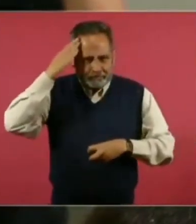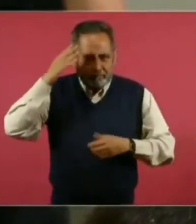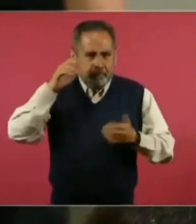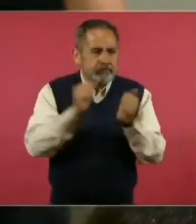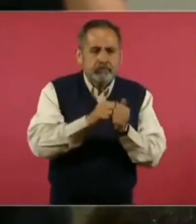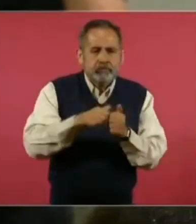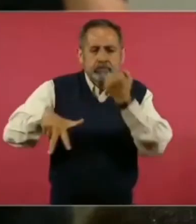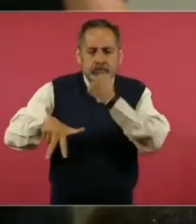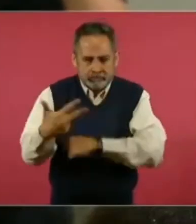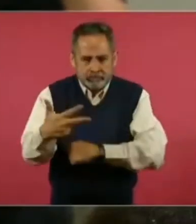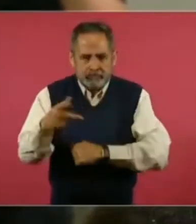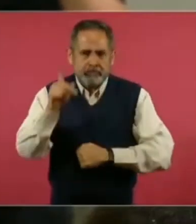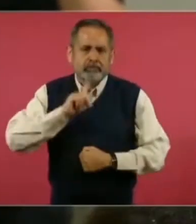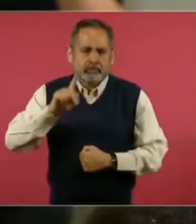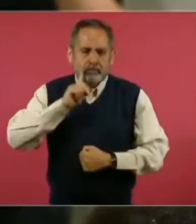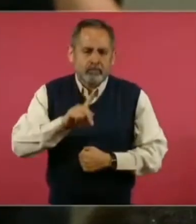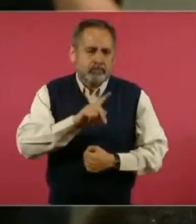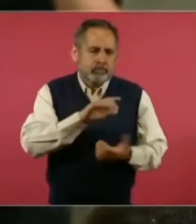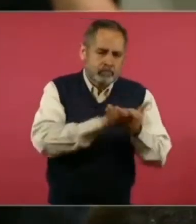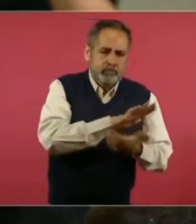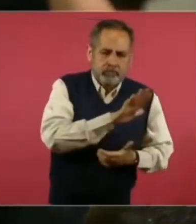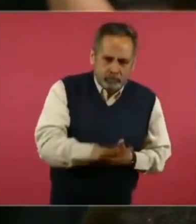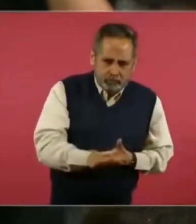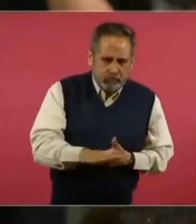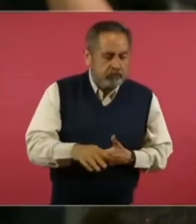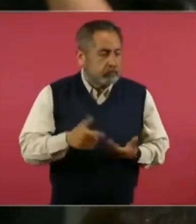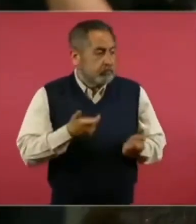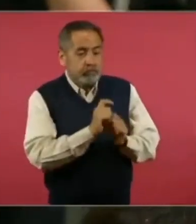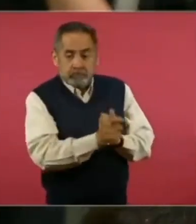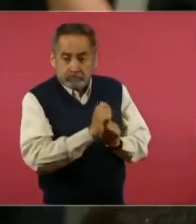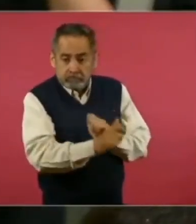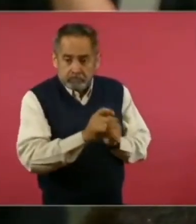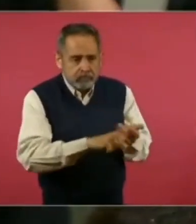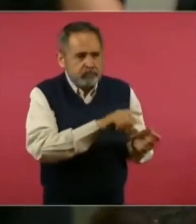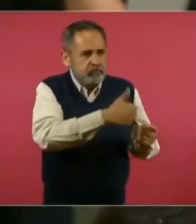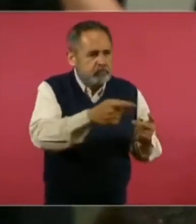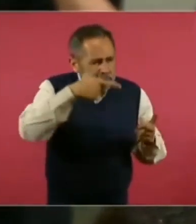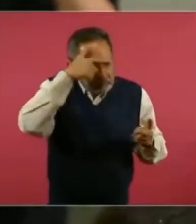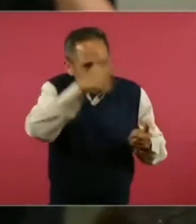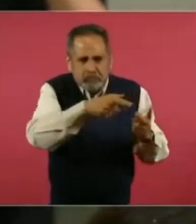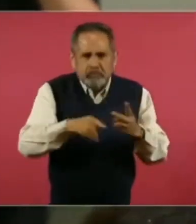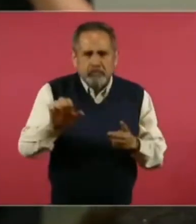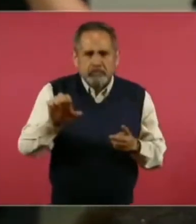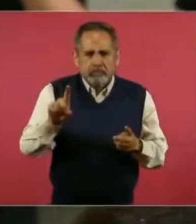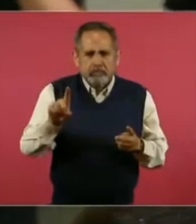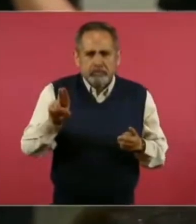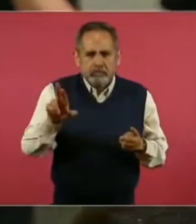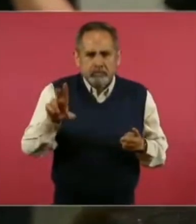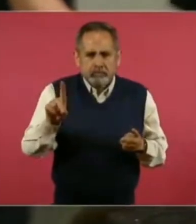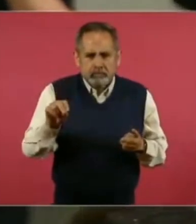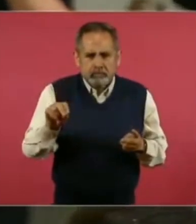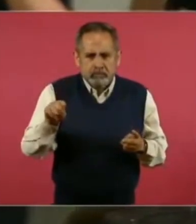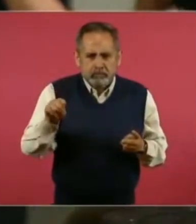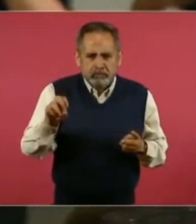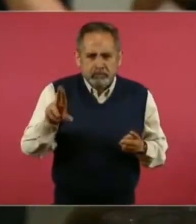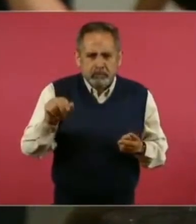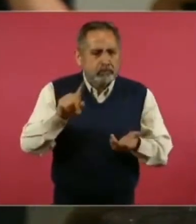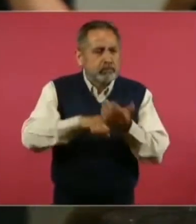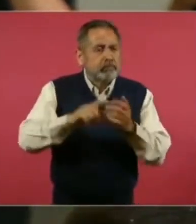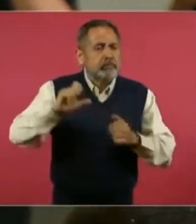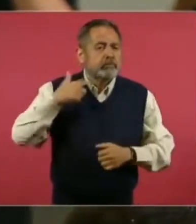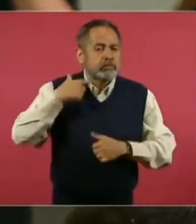viudas. Pero también otro que llama la atención es el caso de Eduardo Medina Mora, quien fue titular del